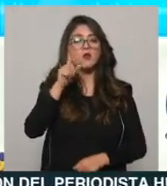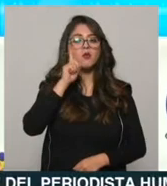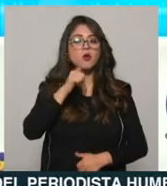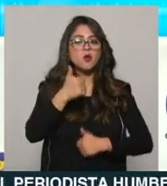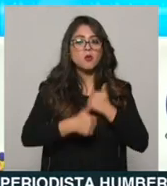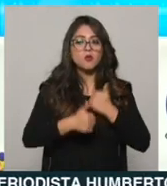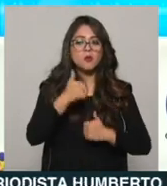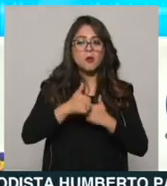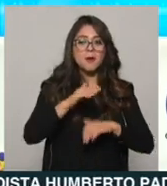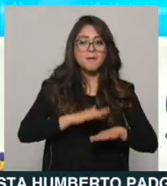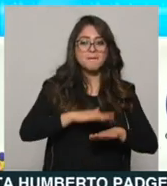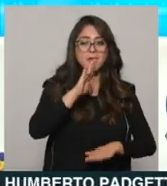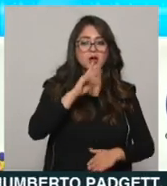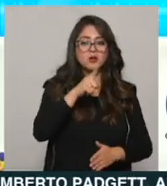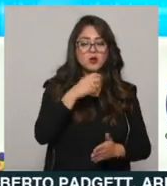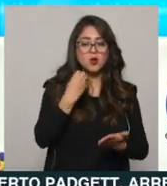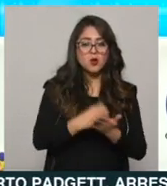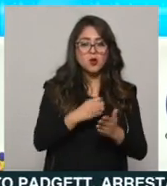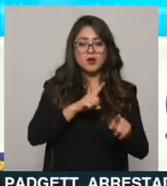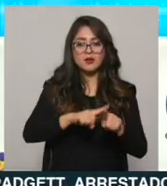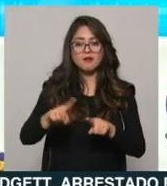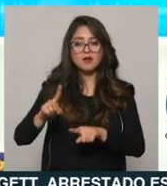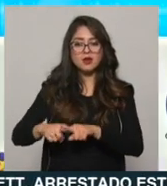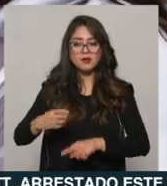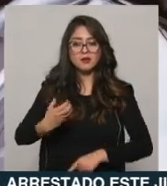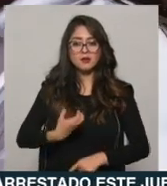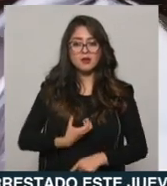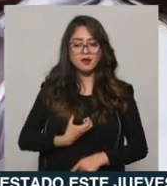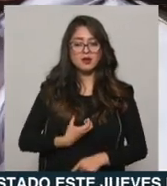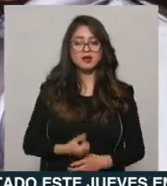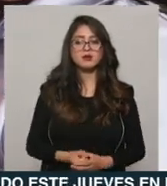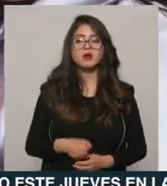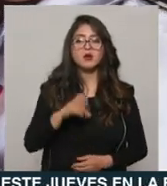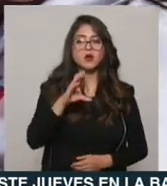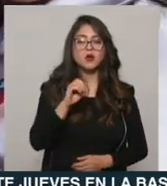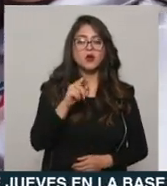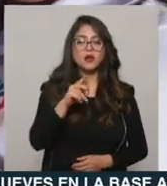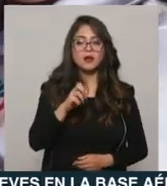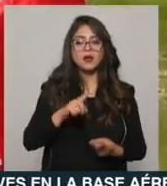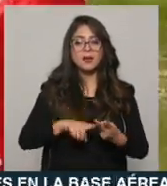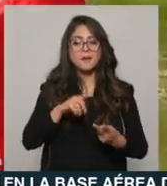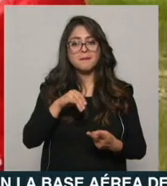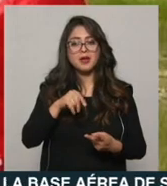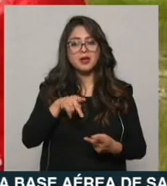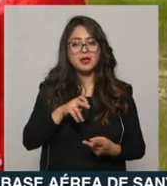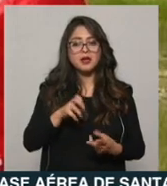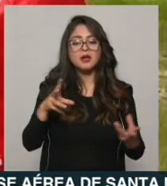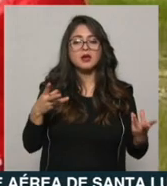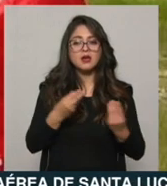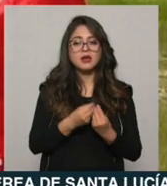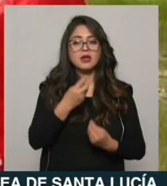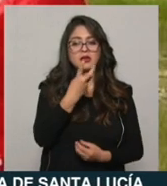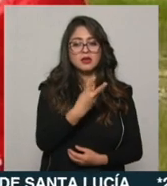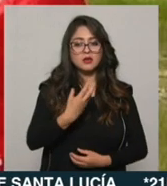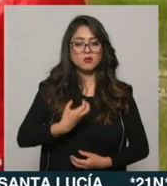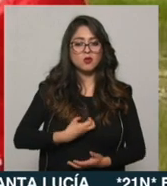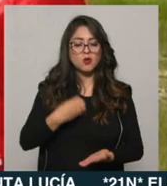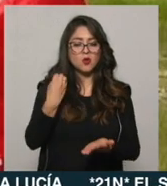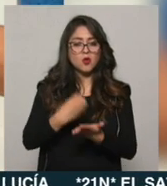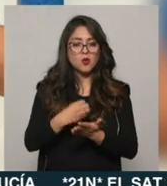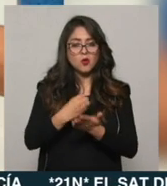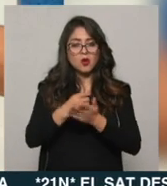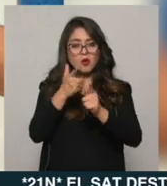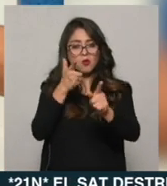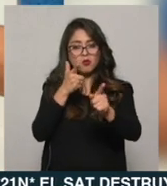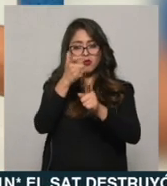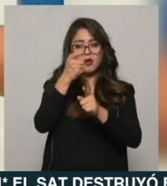con mayor cantidad de oros y total de medallas en la historia de la justa. Goretti Sumaya y Mike Pérez le daban 2 preseas doradas en tiro de rifle de aire